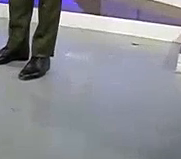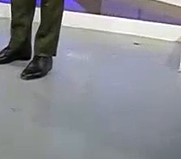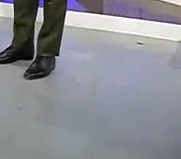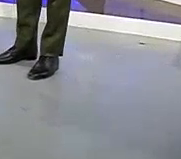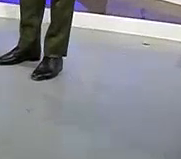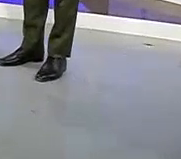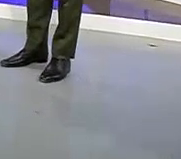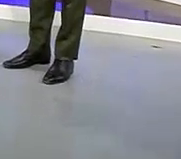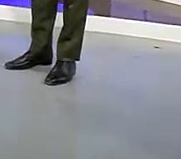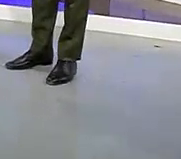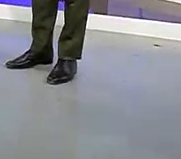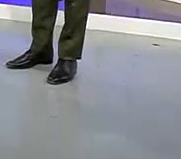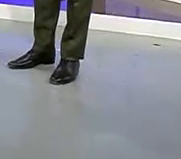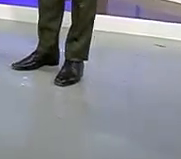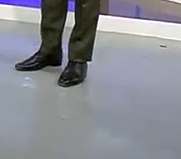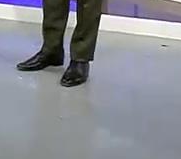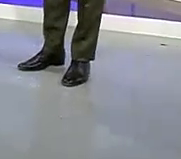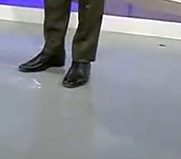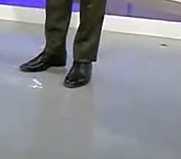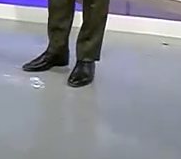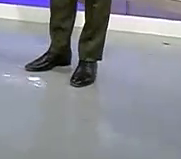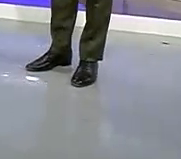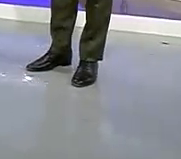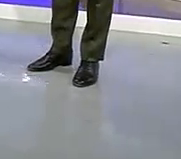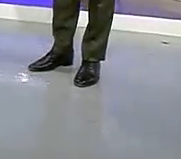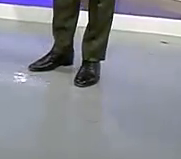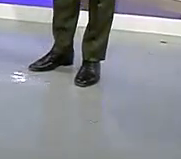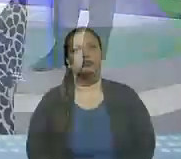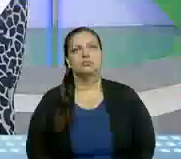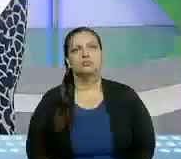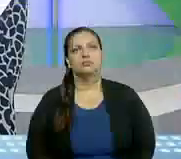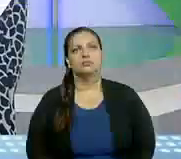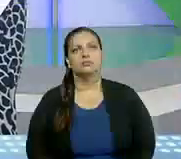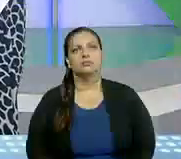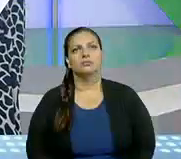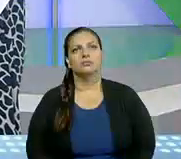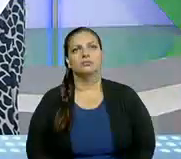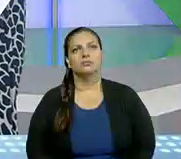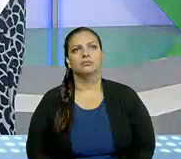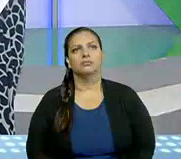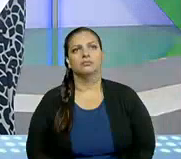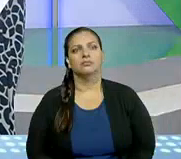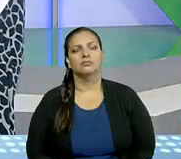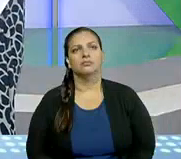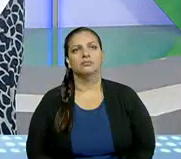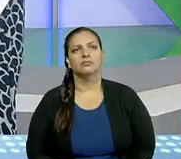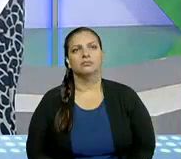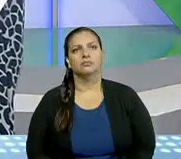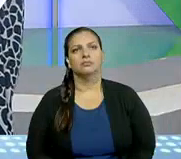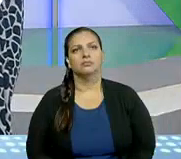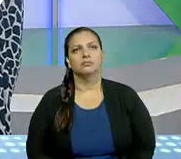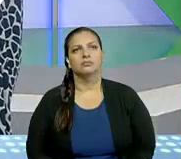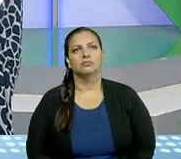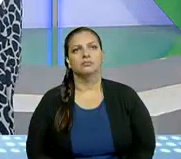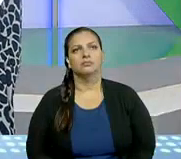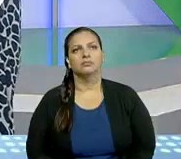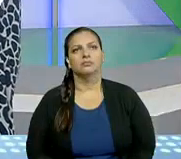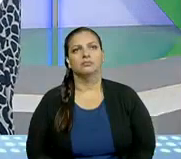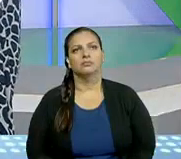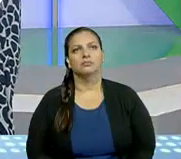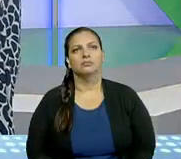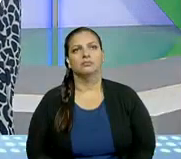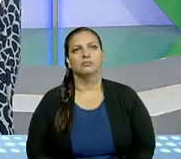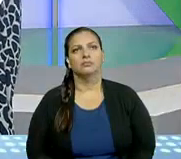Muy bien, a esta hora de la mañana nos vamos a trasladar inmediatamente hasta la Vía La Costa. Allá se encuentra nuestro compañero Jorge Salazar